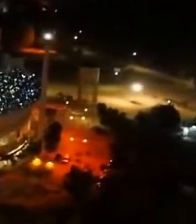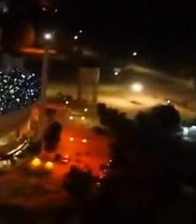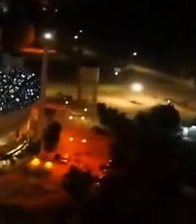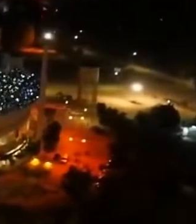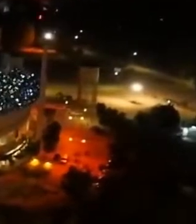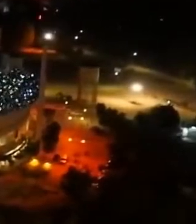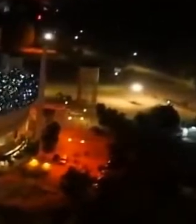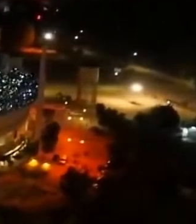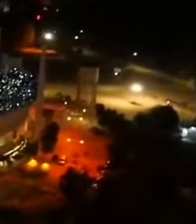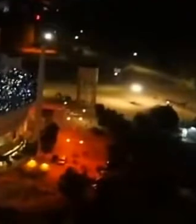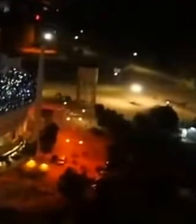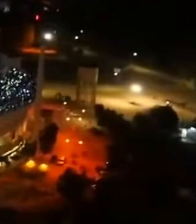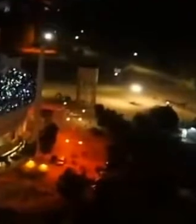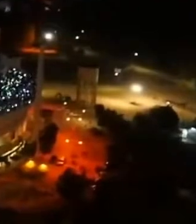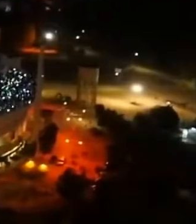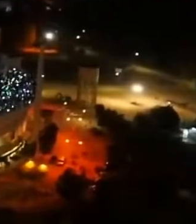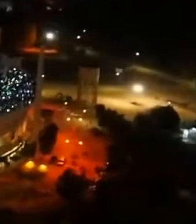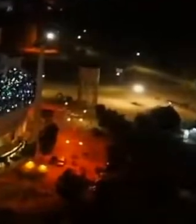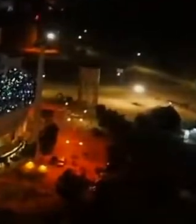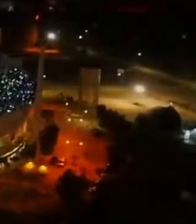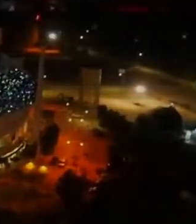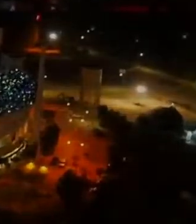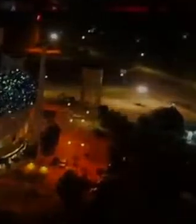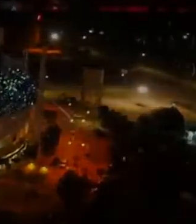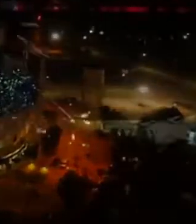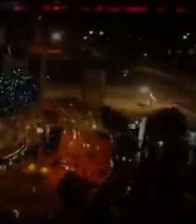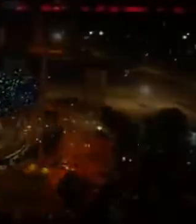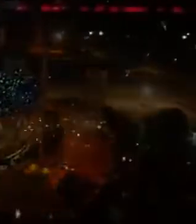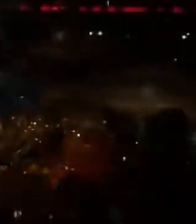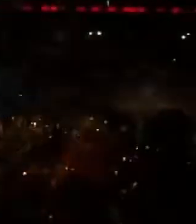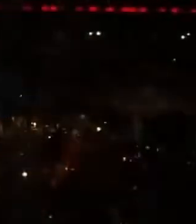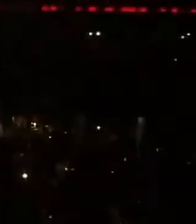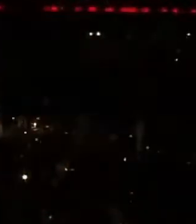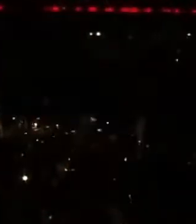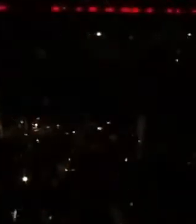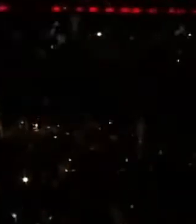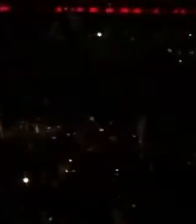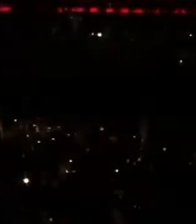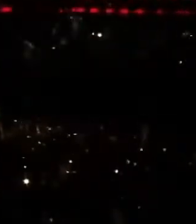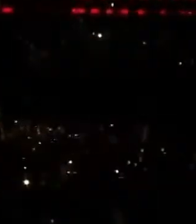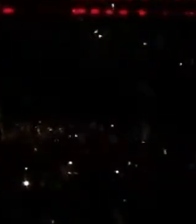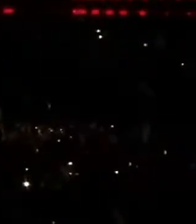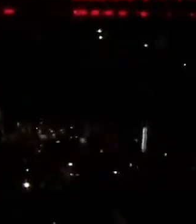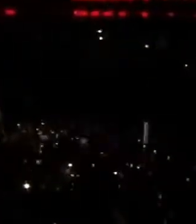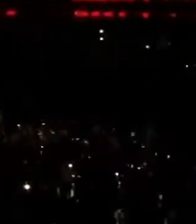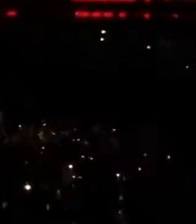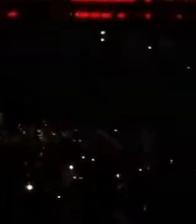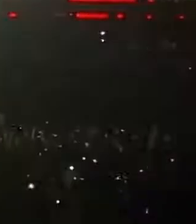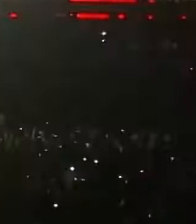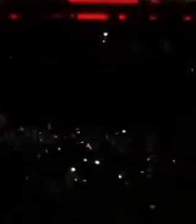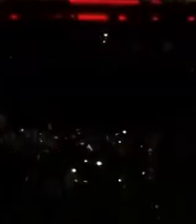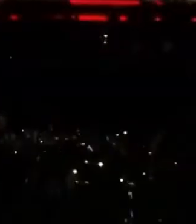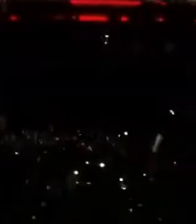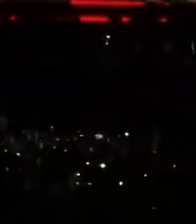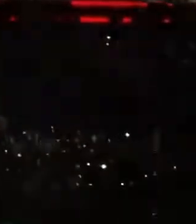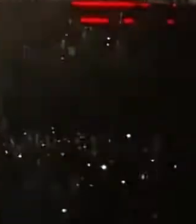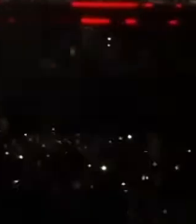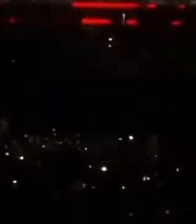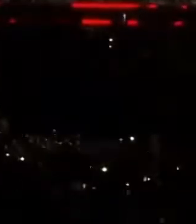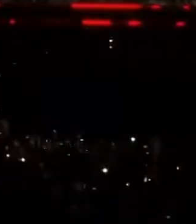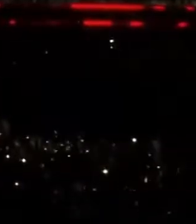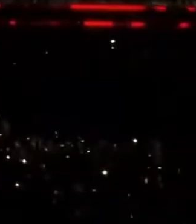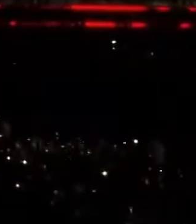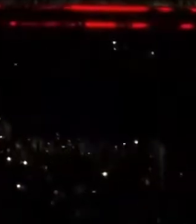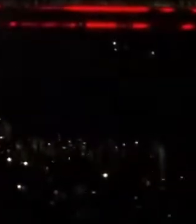Vamos por la meta. Chile se ha coronado campeón de solidaridad y ejemplo para toda